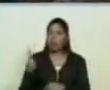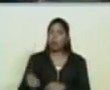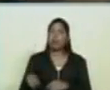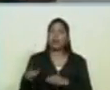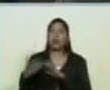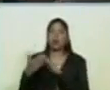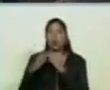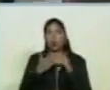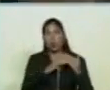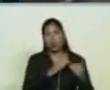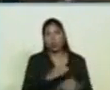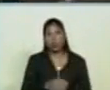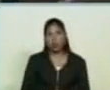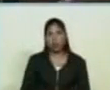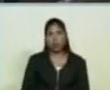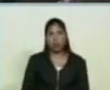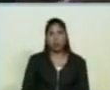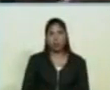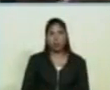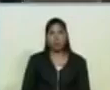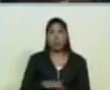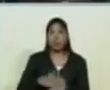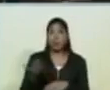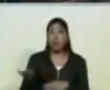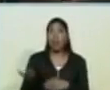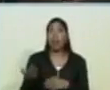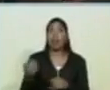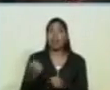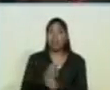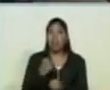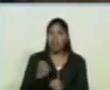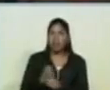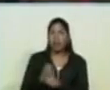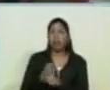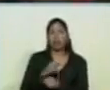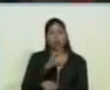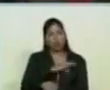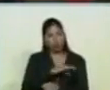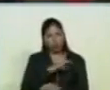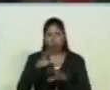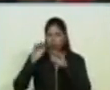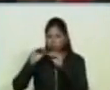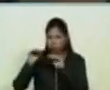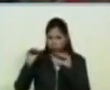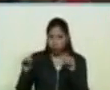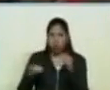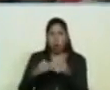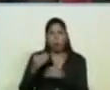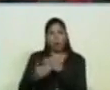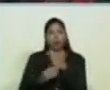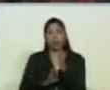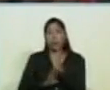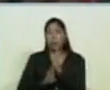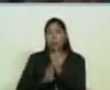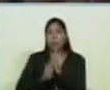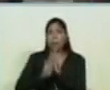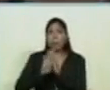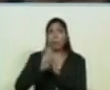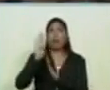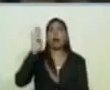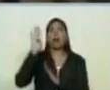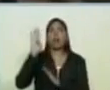aquí vamos a emprender un trabajo social, un trabajo productivo, un trabajo en lo formativo que va a ir incrementando cada vez